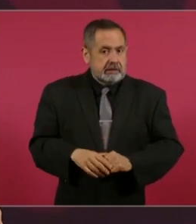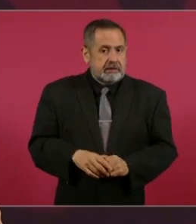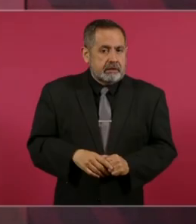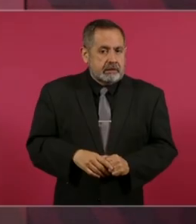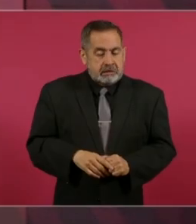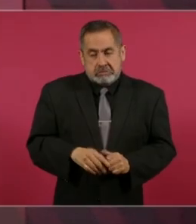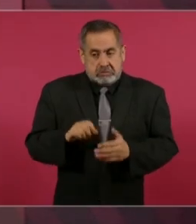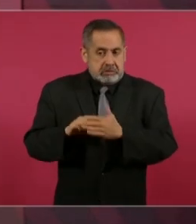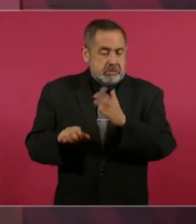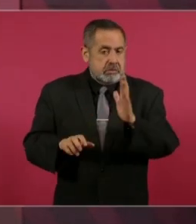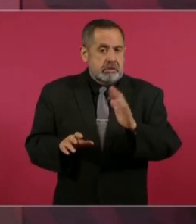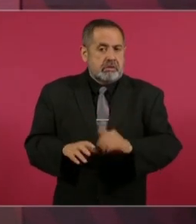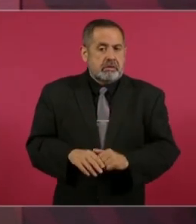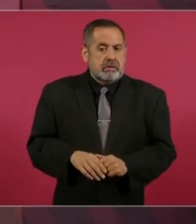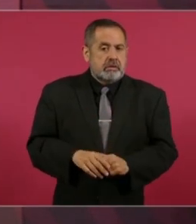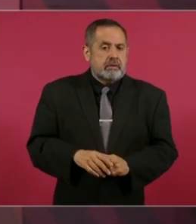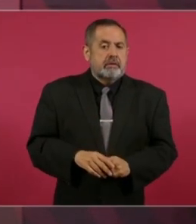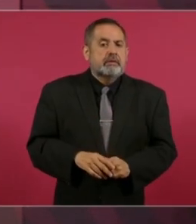Por ejemplo,